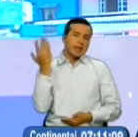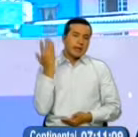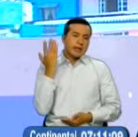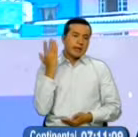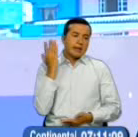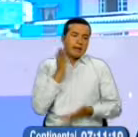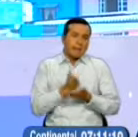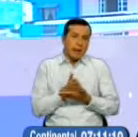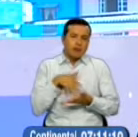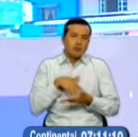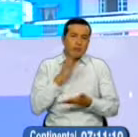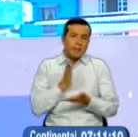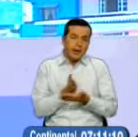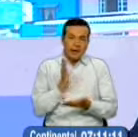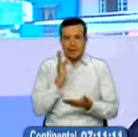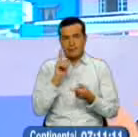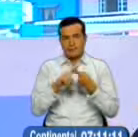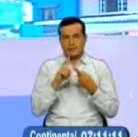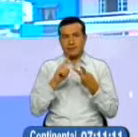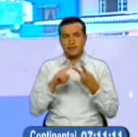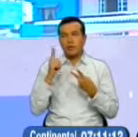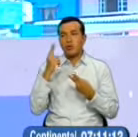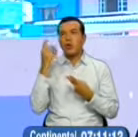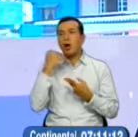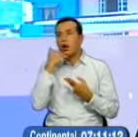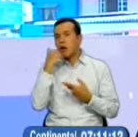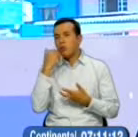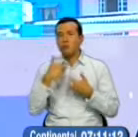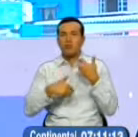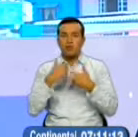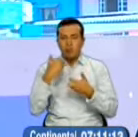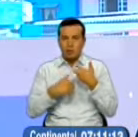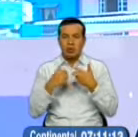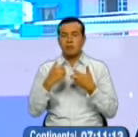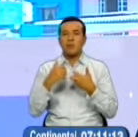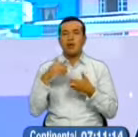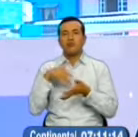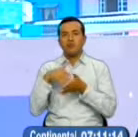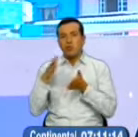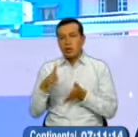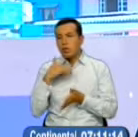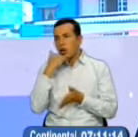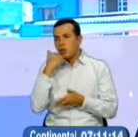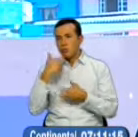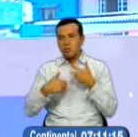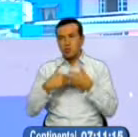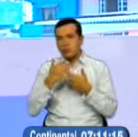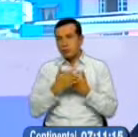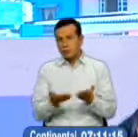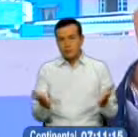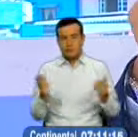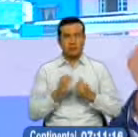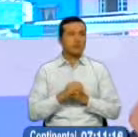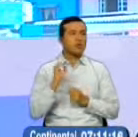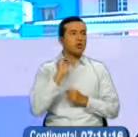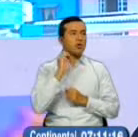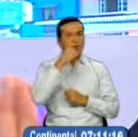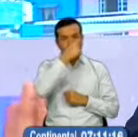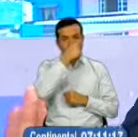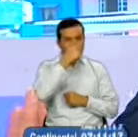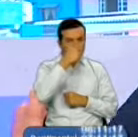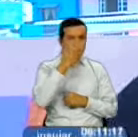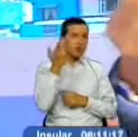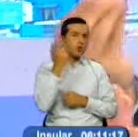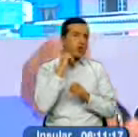caso de las mujeres, por ejemplo, en el caso de una calamidad doméstica, en el caso de un estudiante. Por lo tanto, digamos... O adicciones a drogas. Ojo.